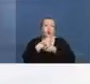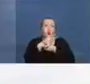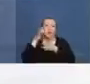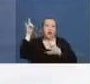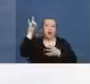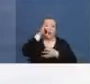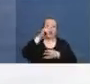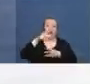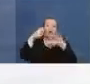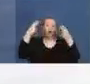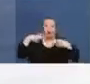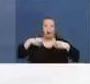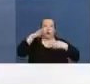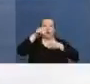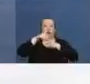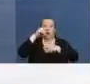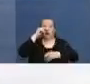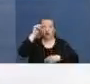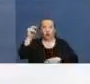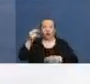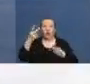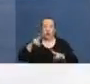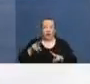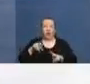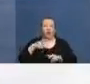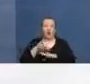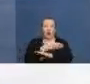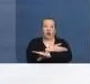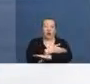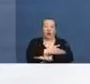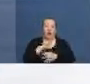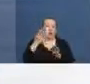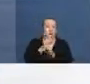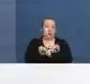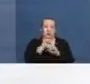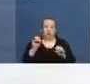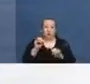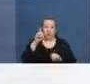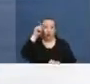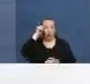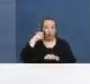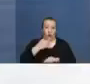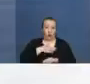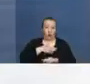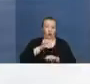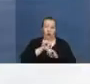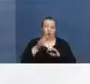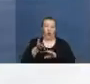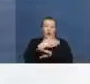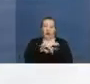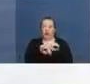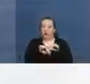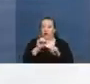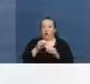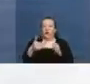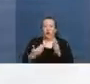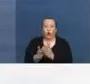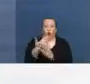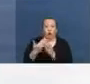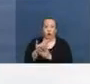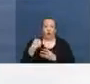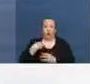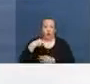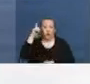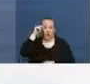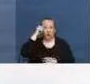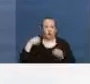frontera norte en se llaman daban los súper tucanos que tampoco habían ante nuestro gobierno por primera vez la historia es porque un sistema de radares militares completos